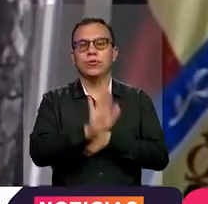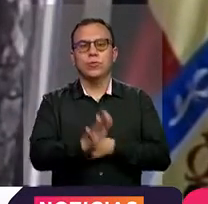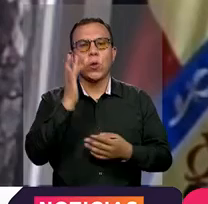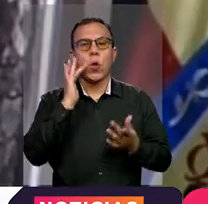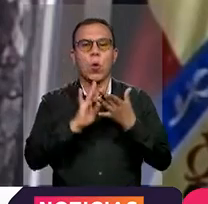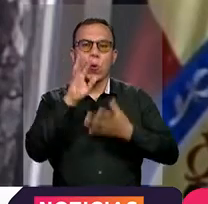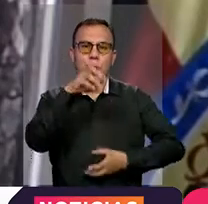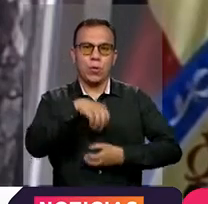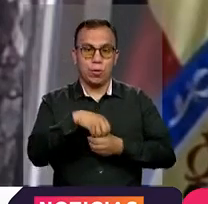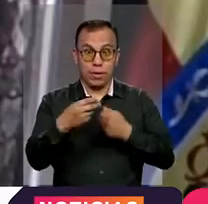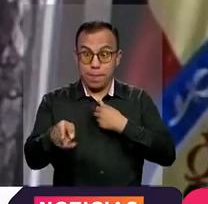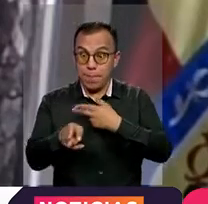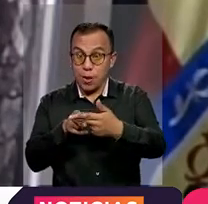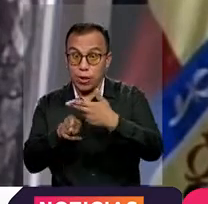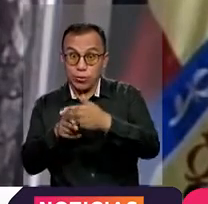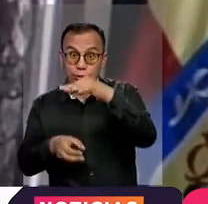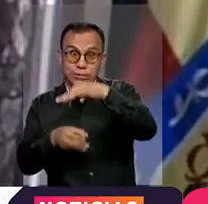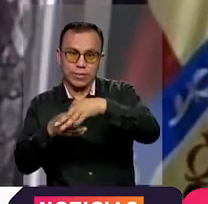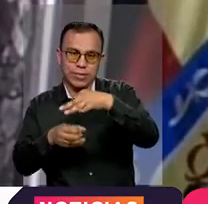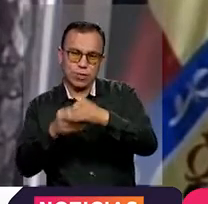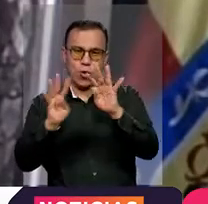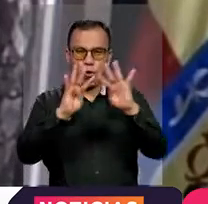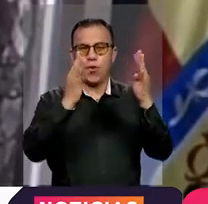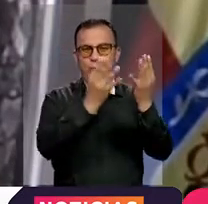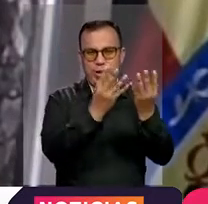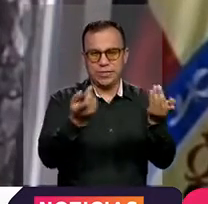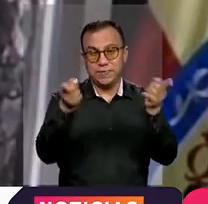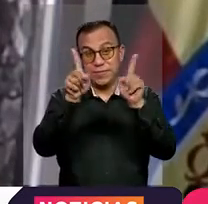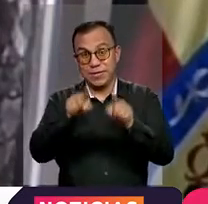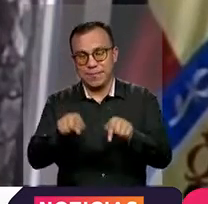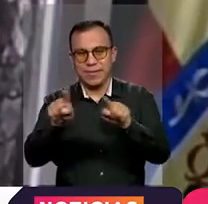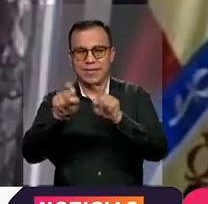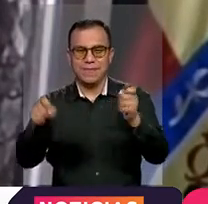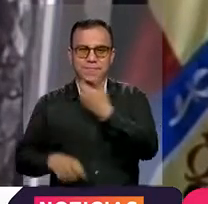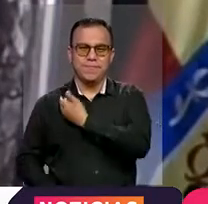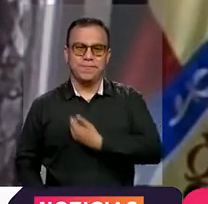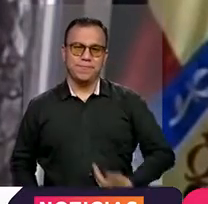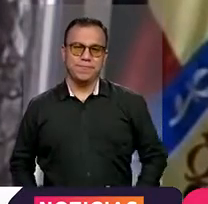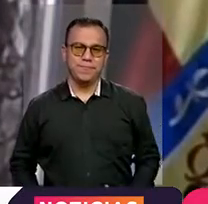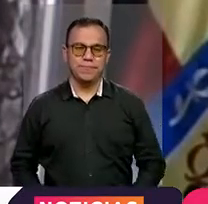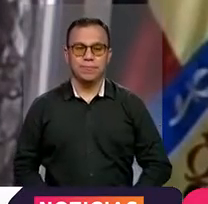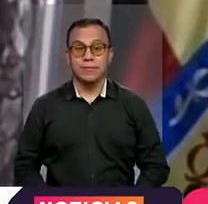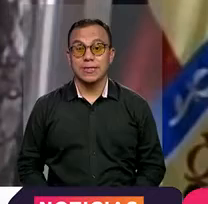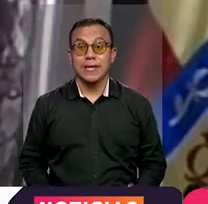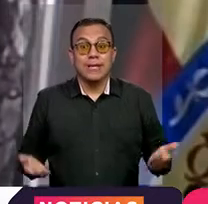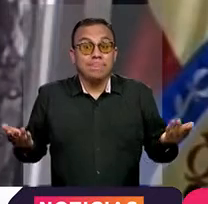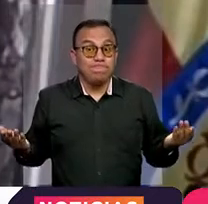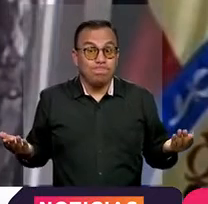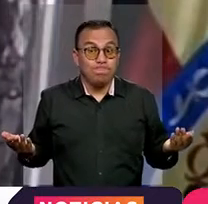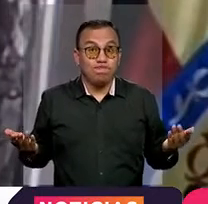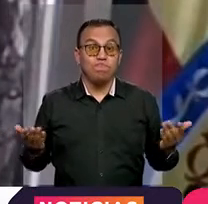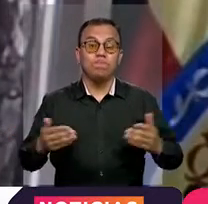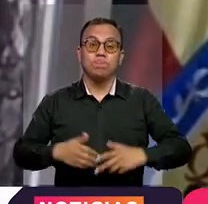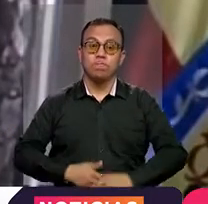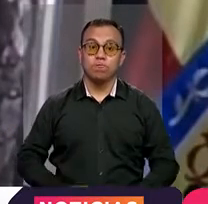a puertas de unas elecciones, tanto de Congreso como para las presidenciales. Bueno, si